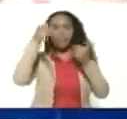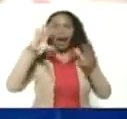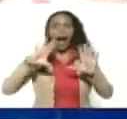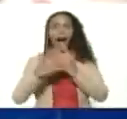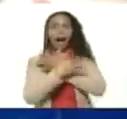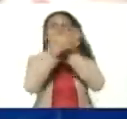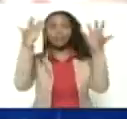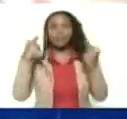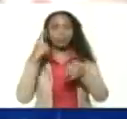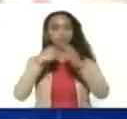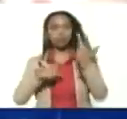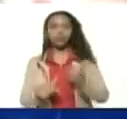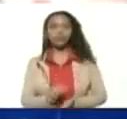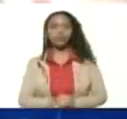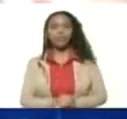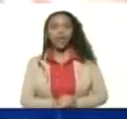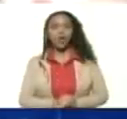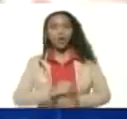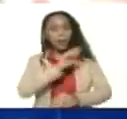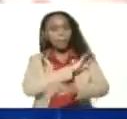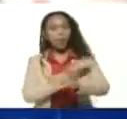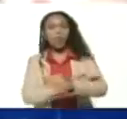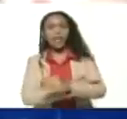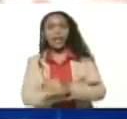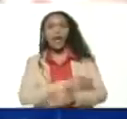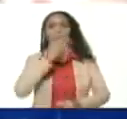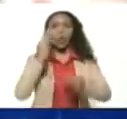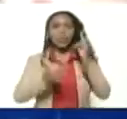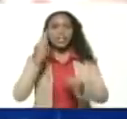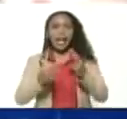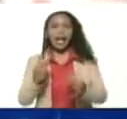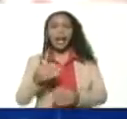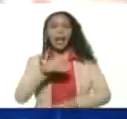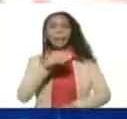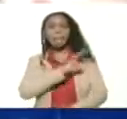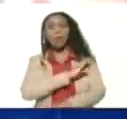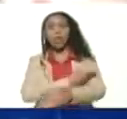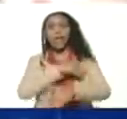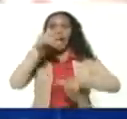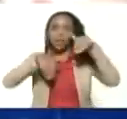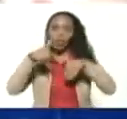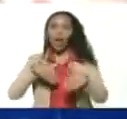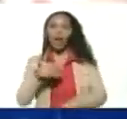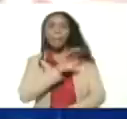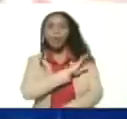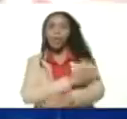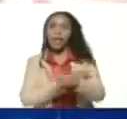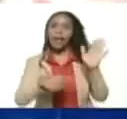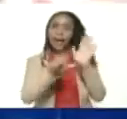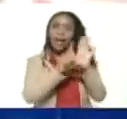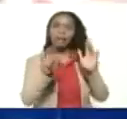con el poder electoral, el poder judicial, el